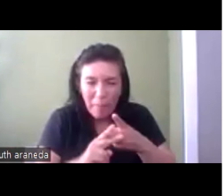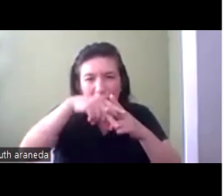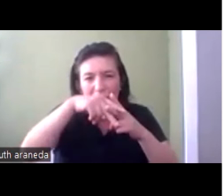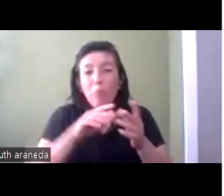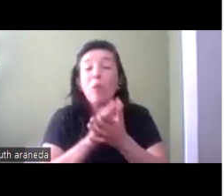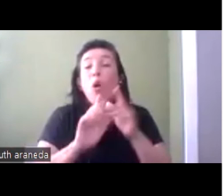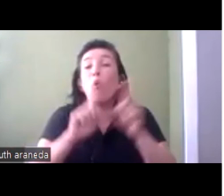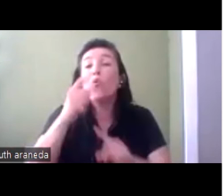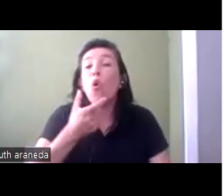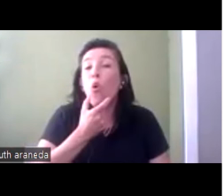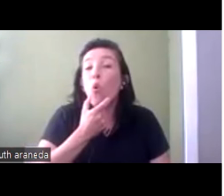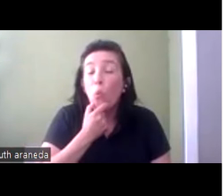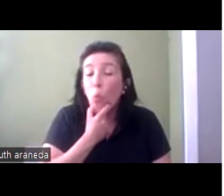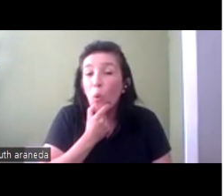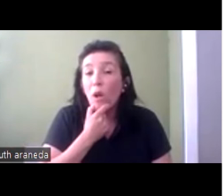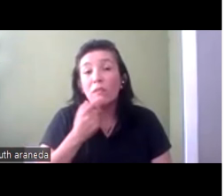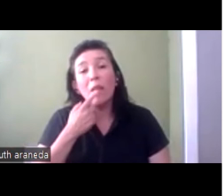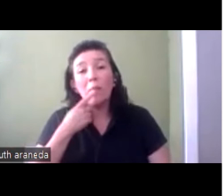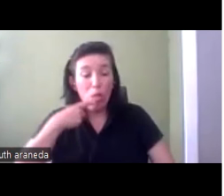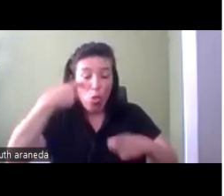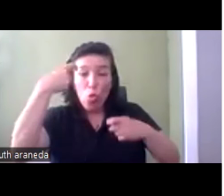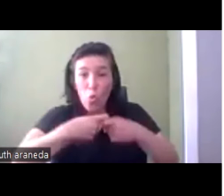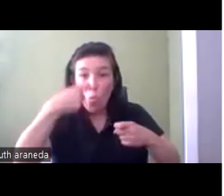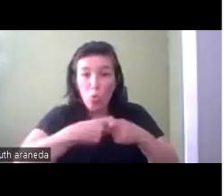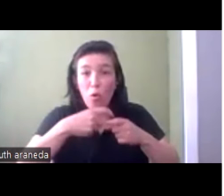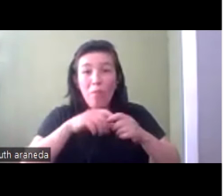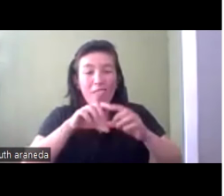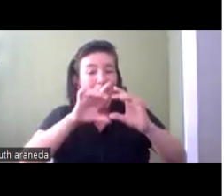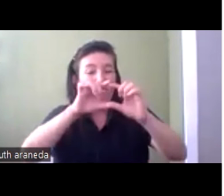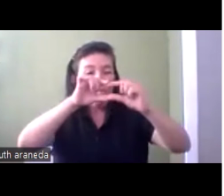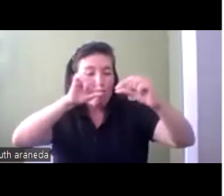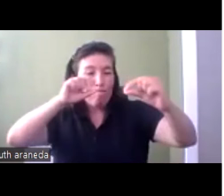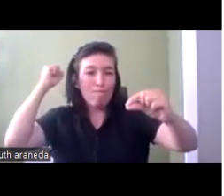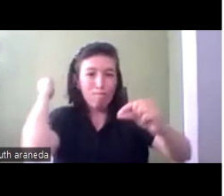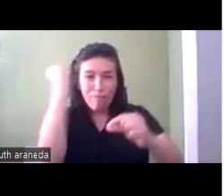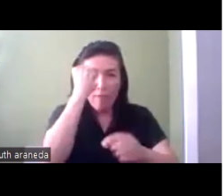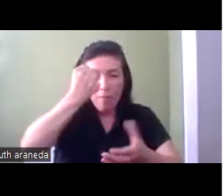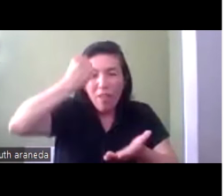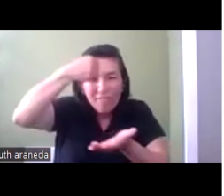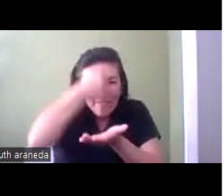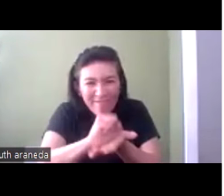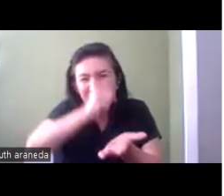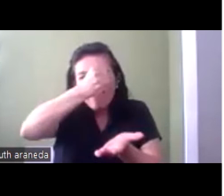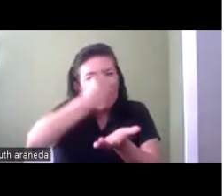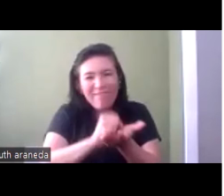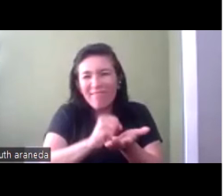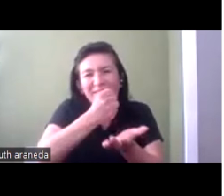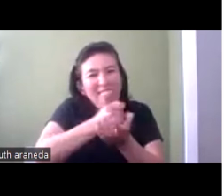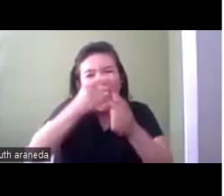óseos, artefactos de metal, puntas de proyectil, morteros, molinos, eh,